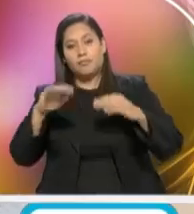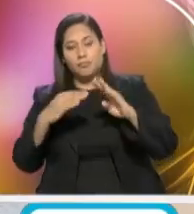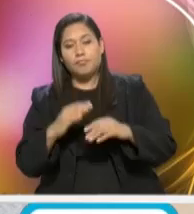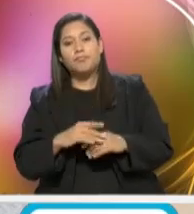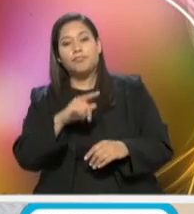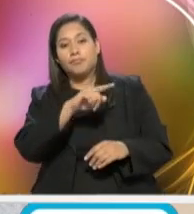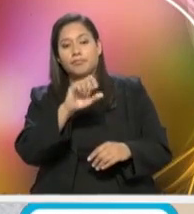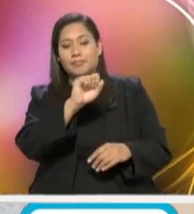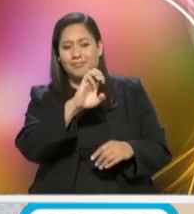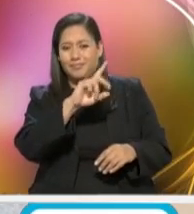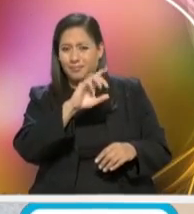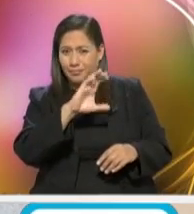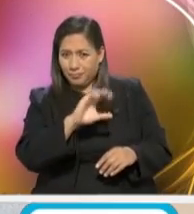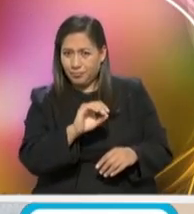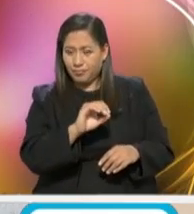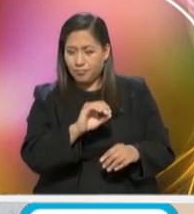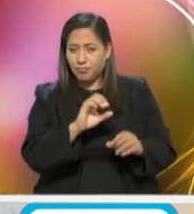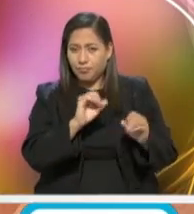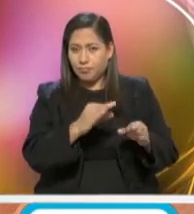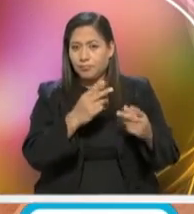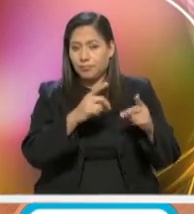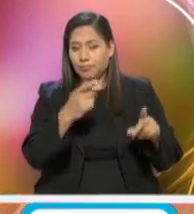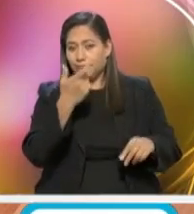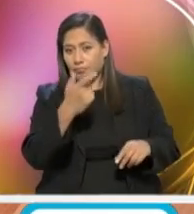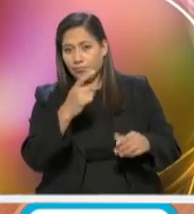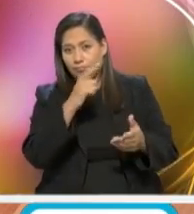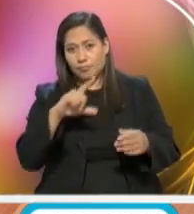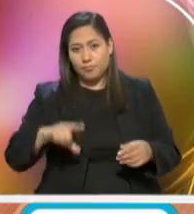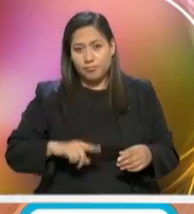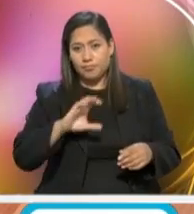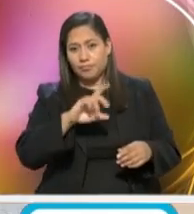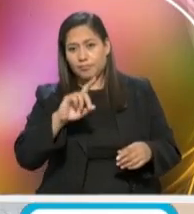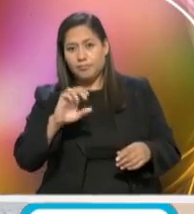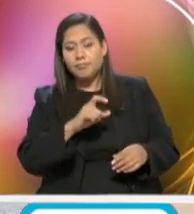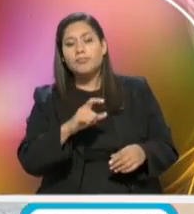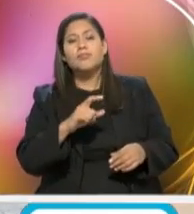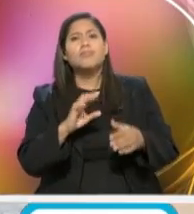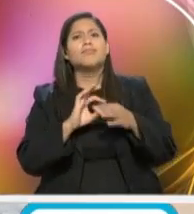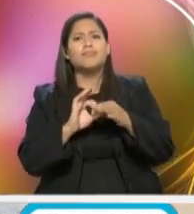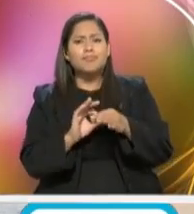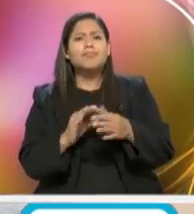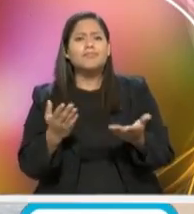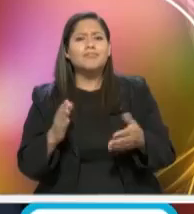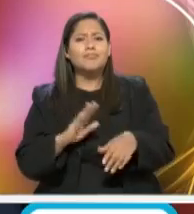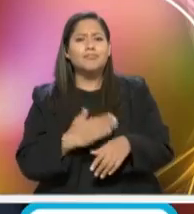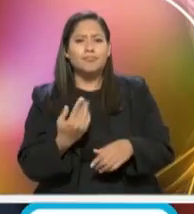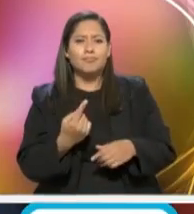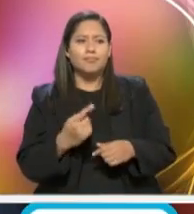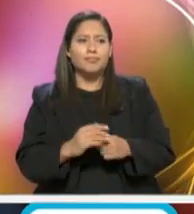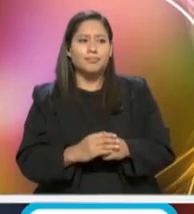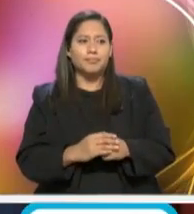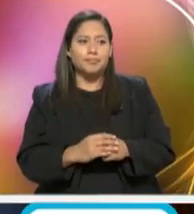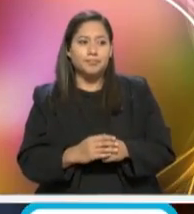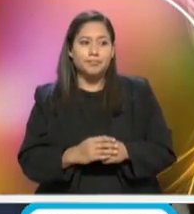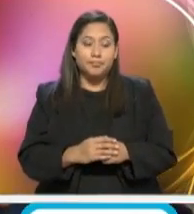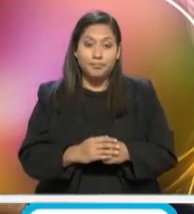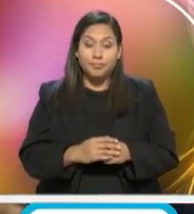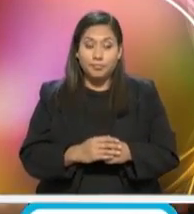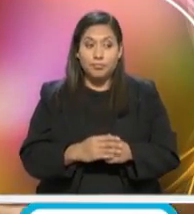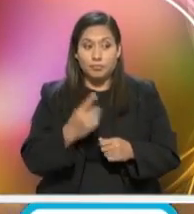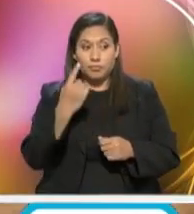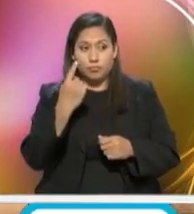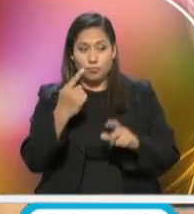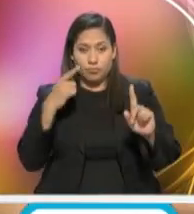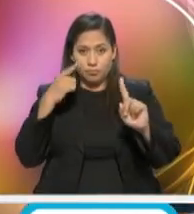como Secretaría de Desarrollo Económico del Gobierno de la Ciudad, ¿qué esperan de esta alianza? Bueno, uno de